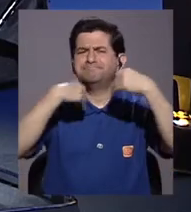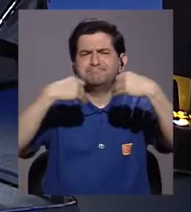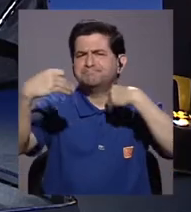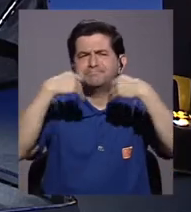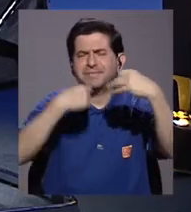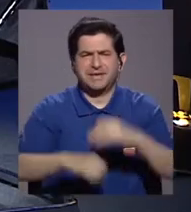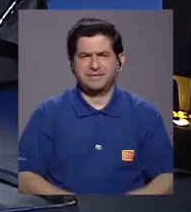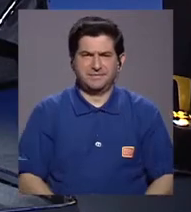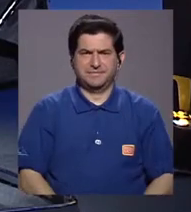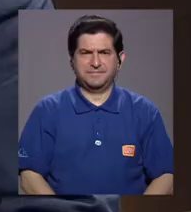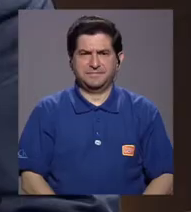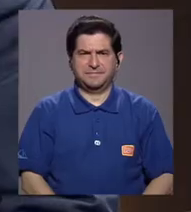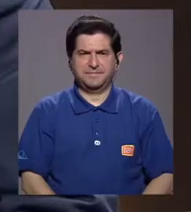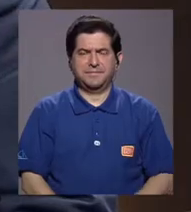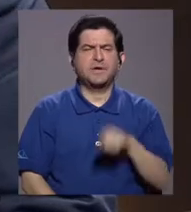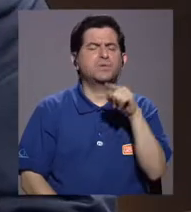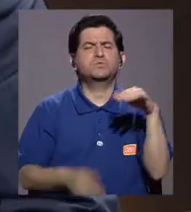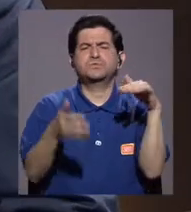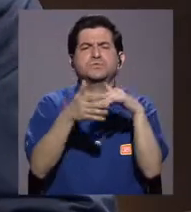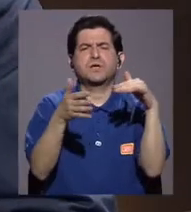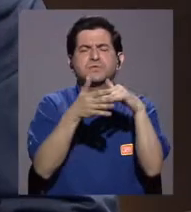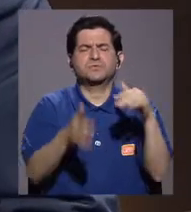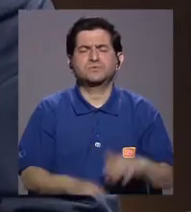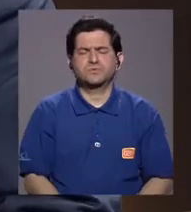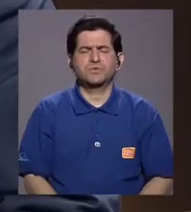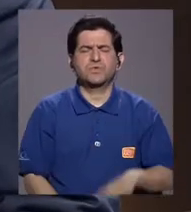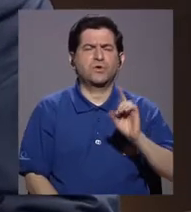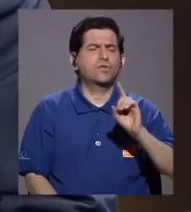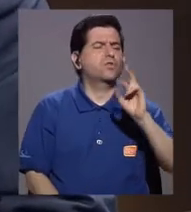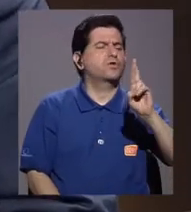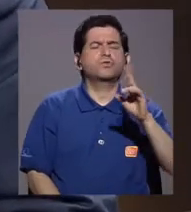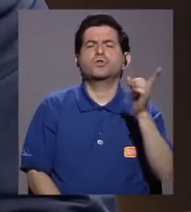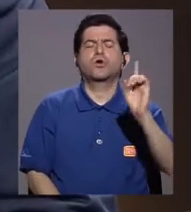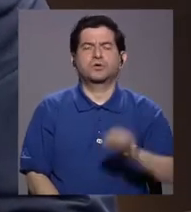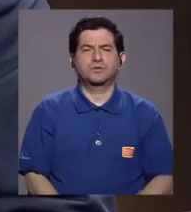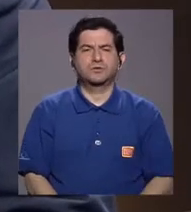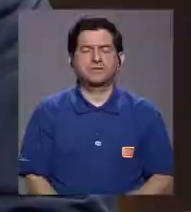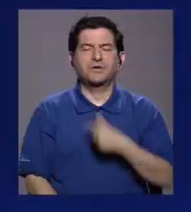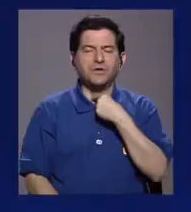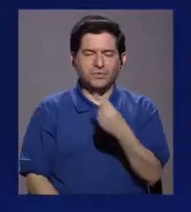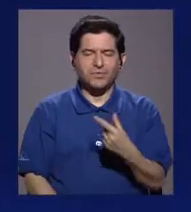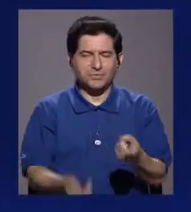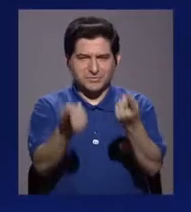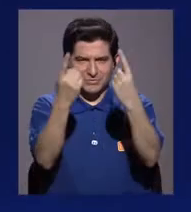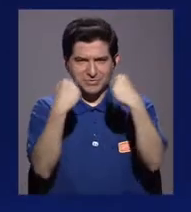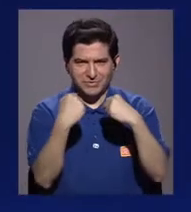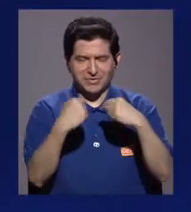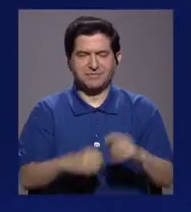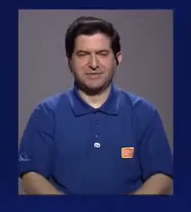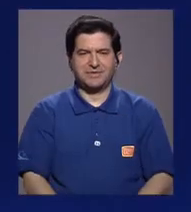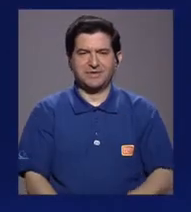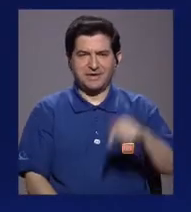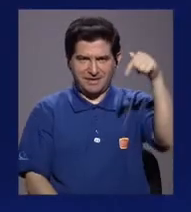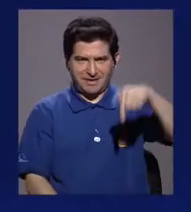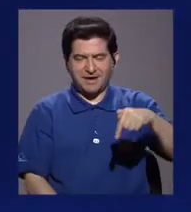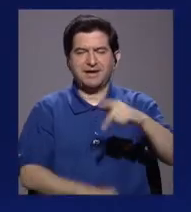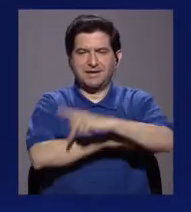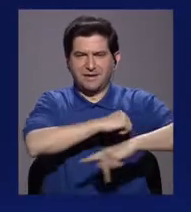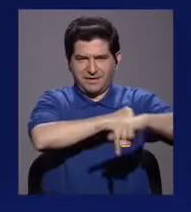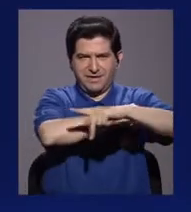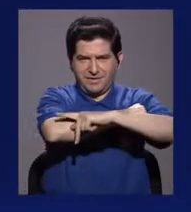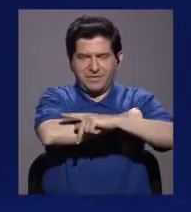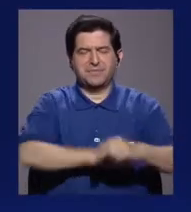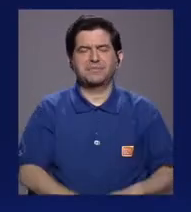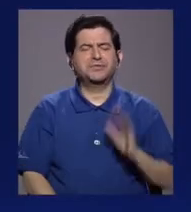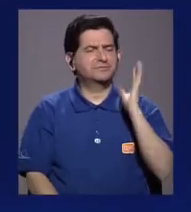frecuente no de donde donde estudiando donde obtuvo su doctorado bueno es un placer estar aquí en